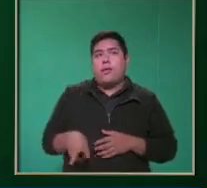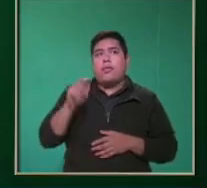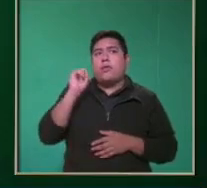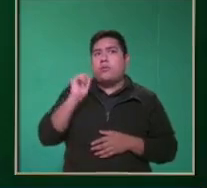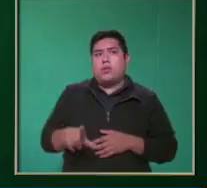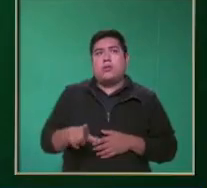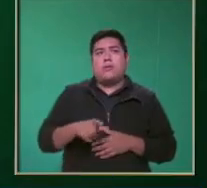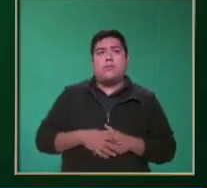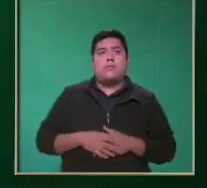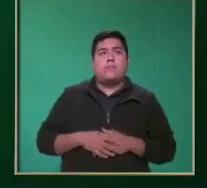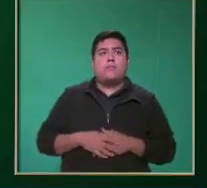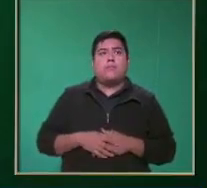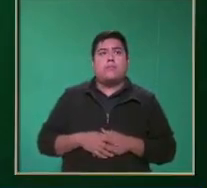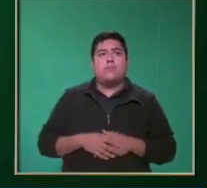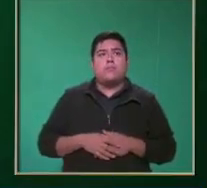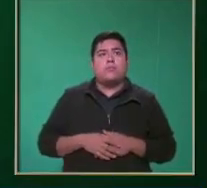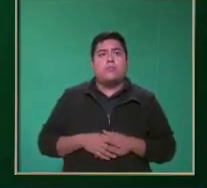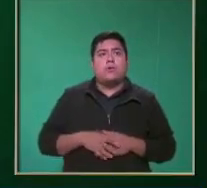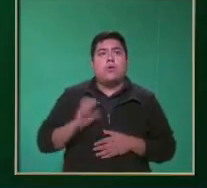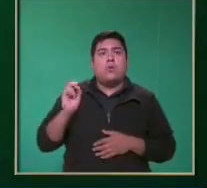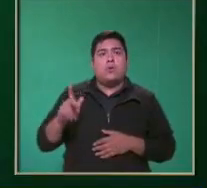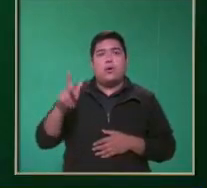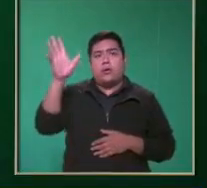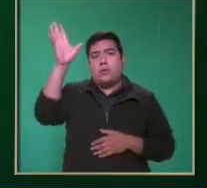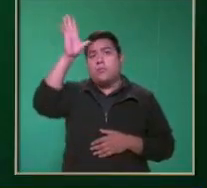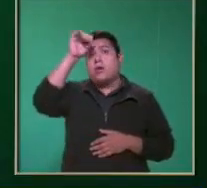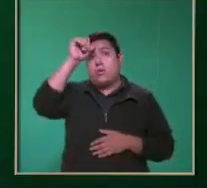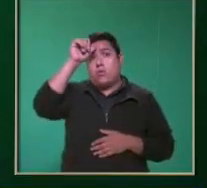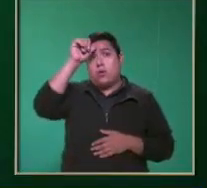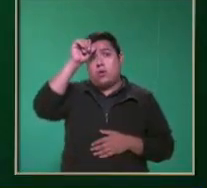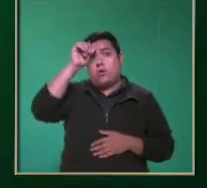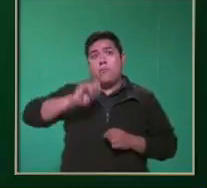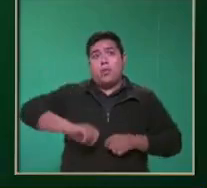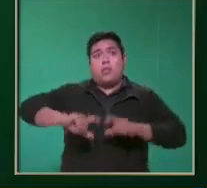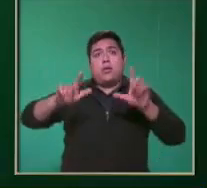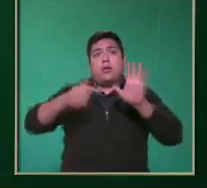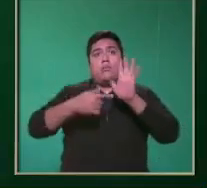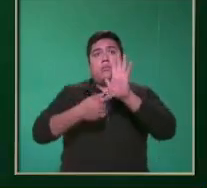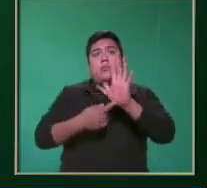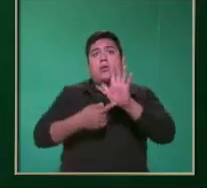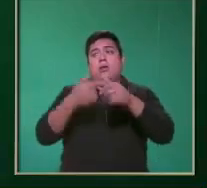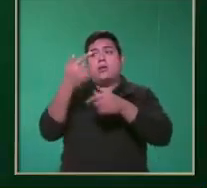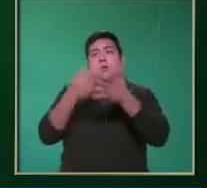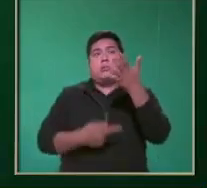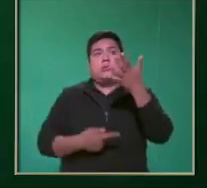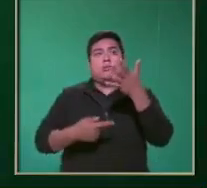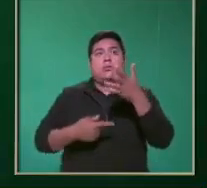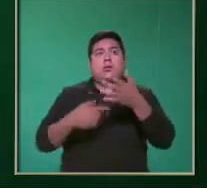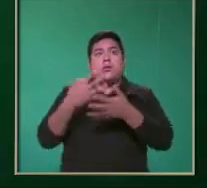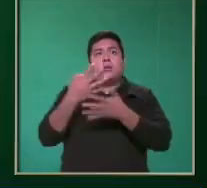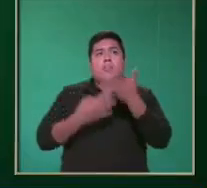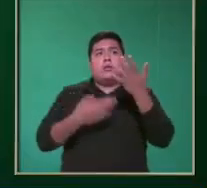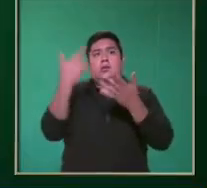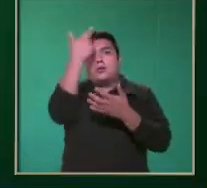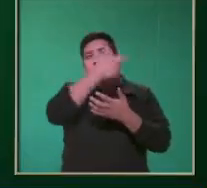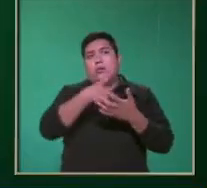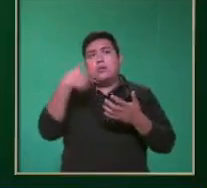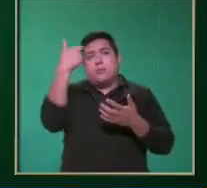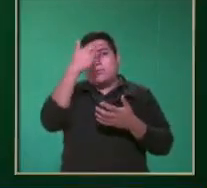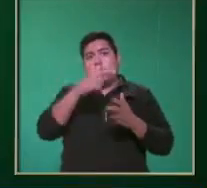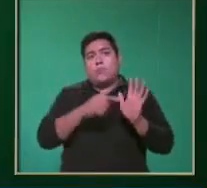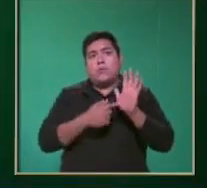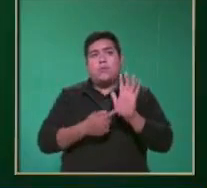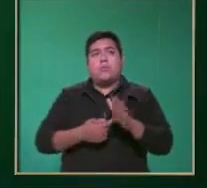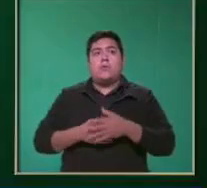también. ¿De acuerdo? Te voy a dejar en pantalla la lista de cotejo que te dejamos